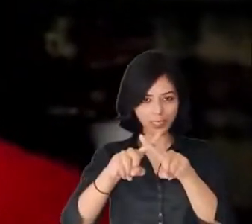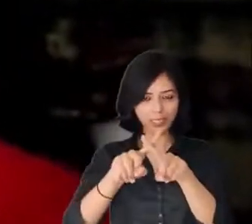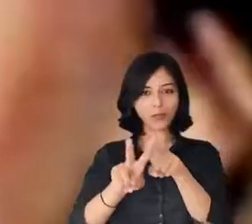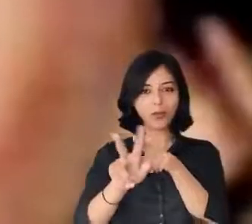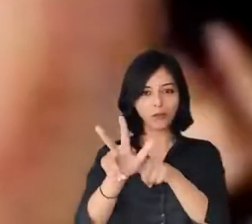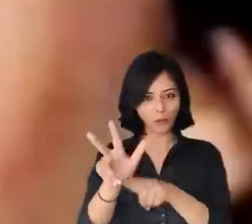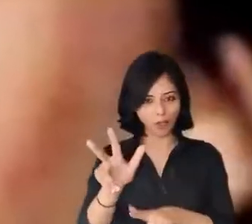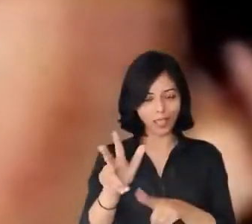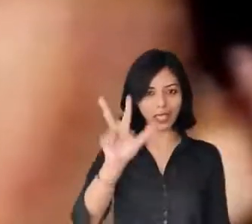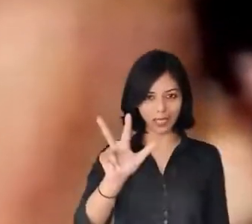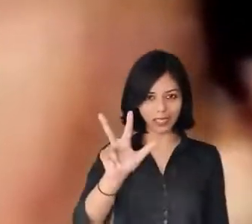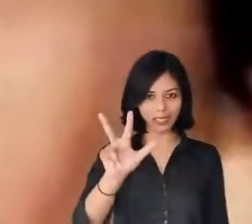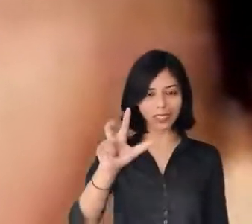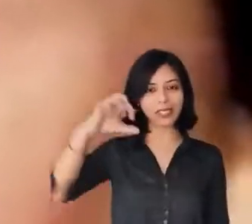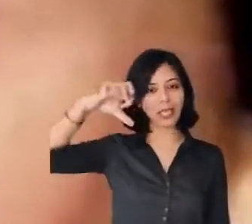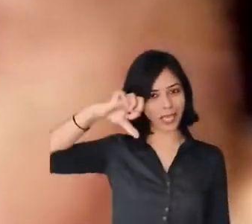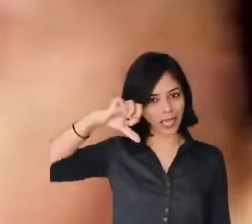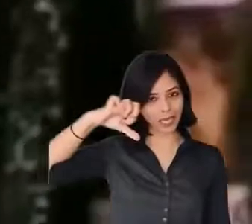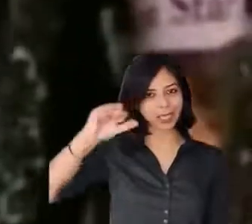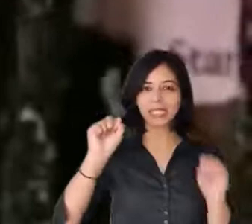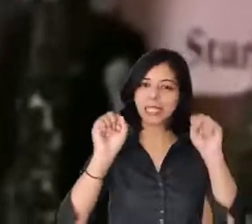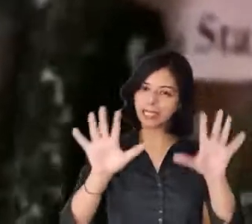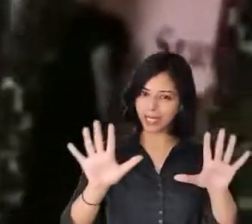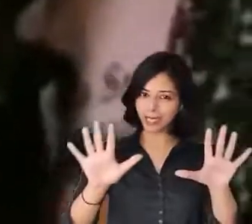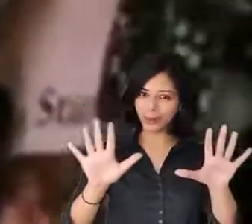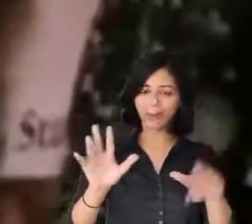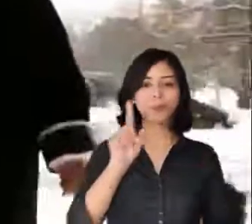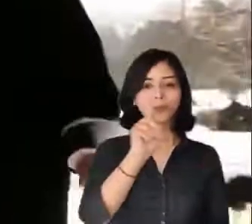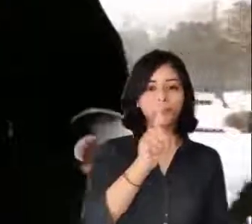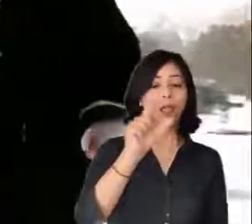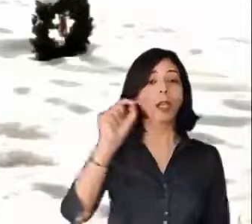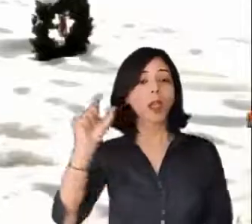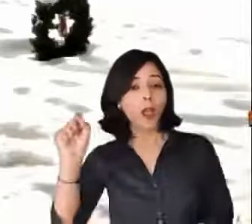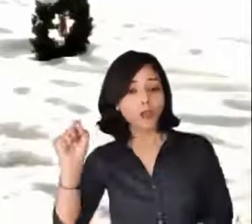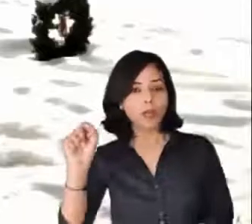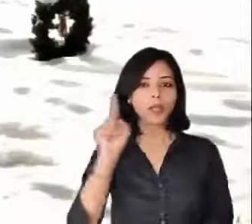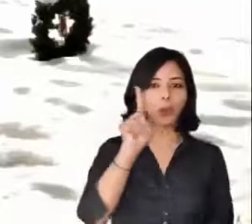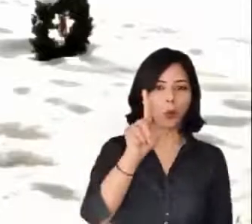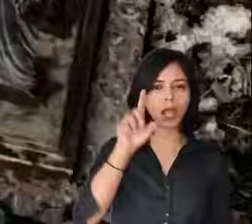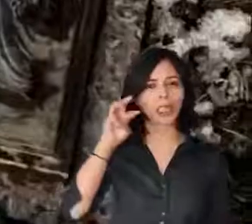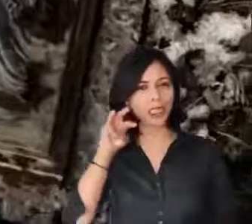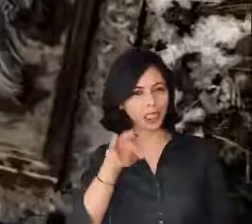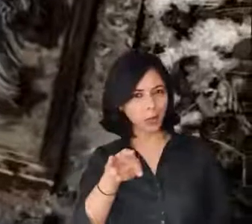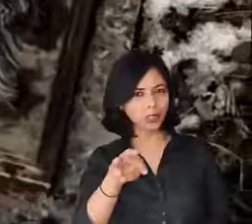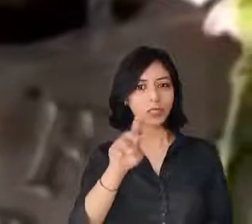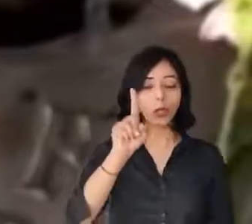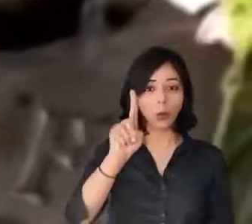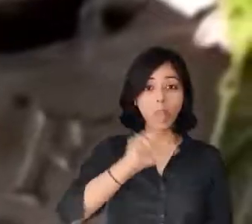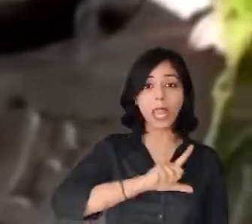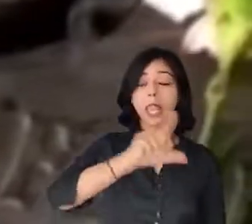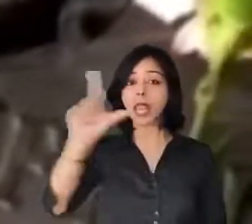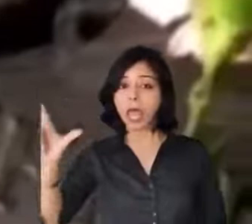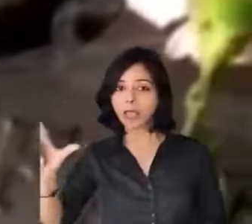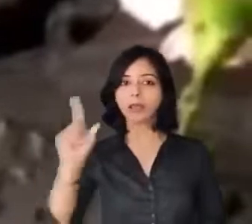Los investigadores incluso vigilaron el funeral de Robin en busca de cualquiera que pareciera sospechoso. Sus